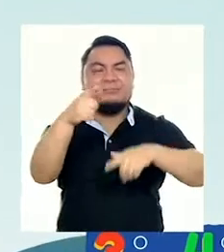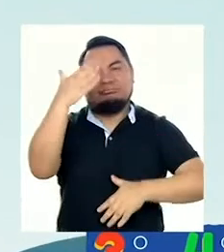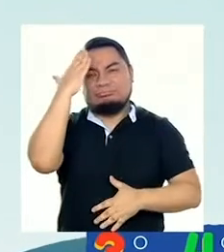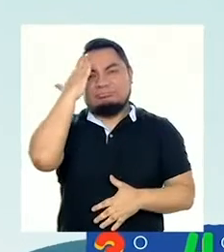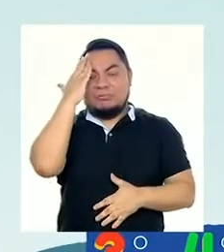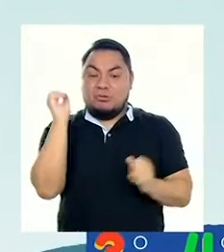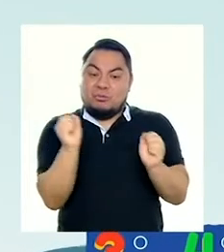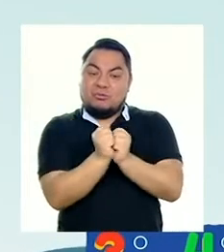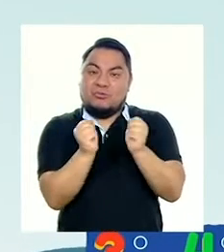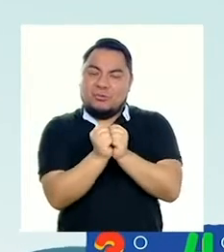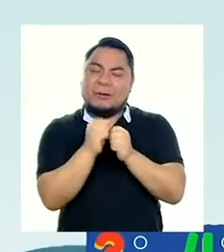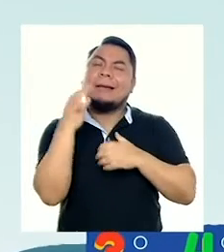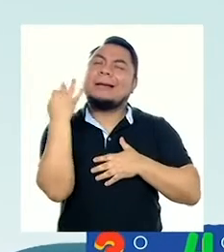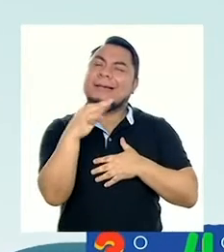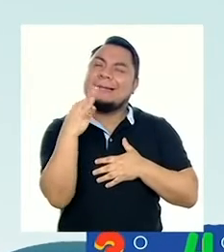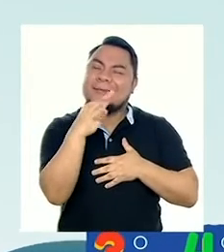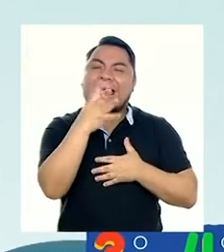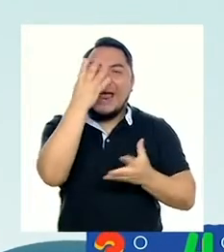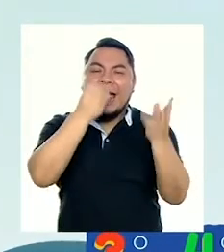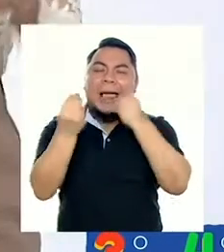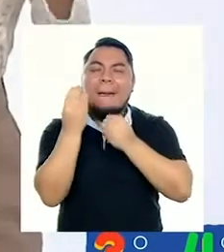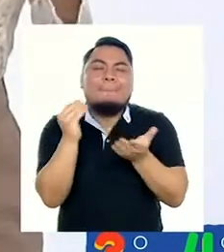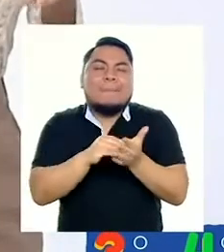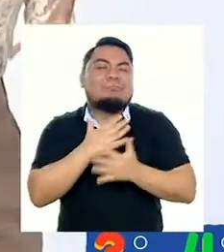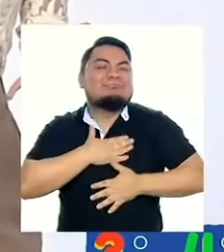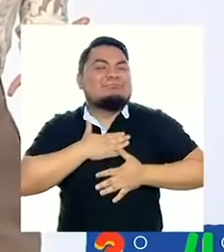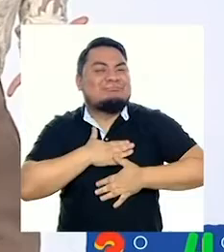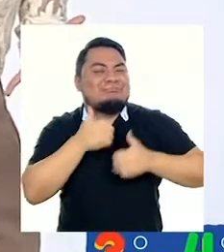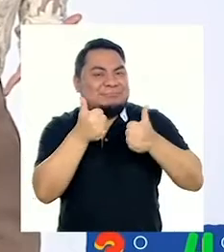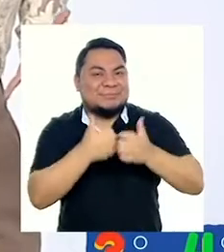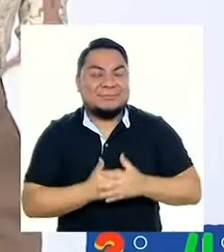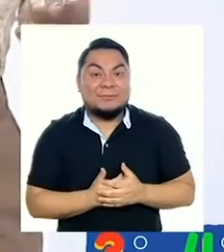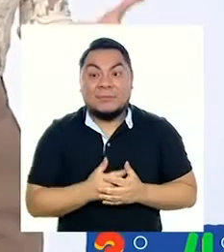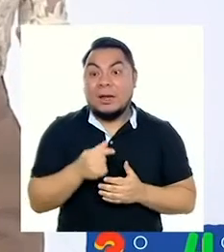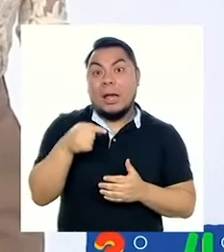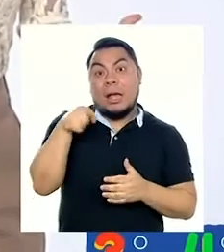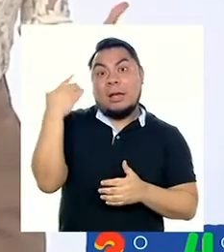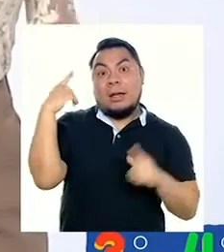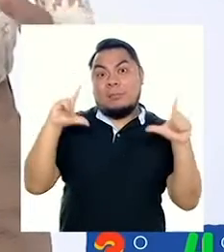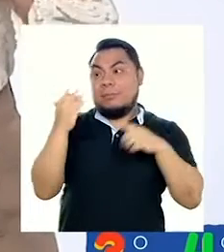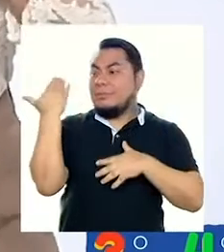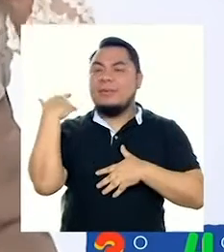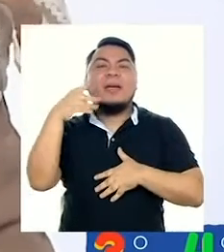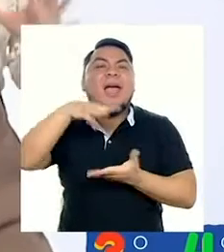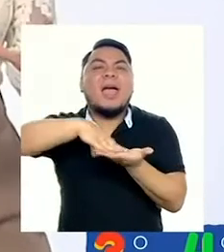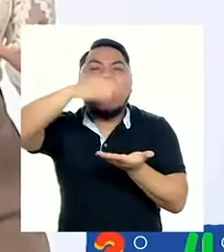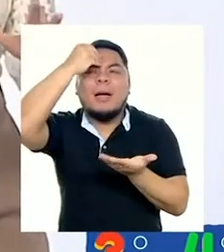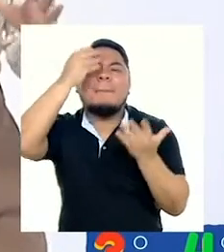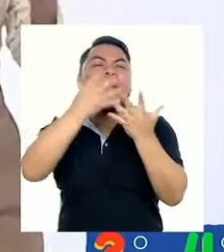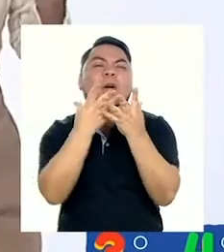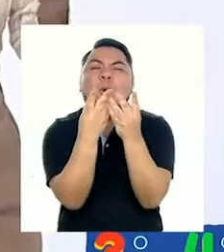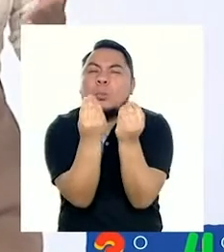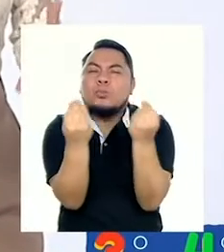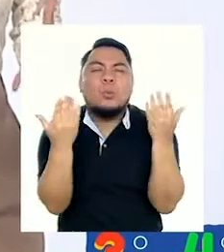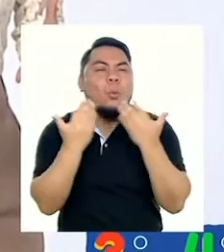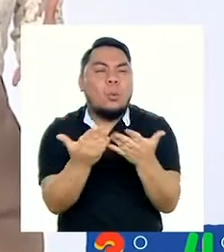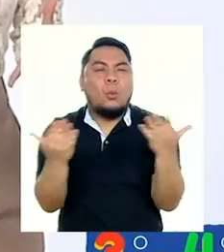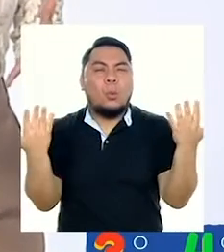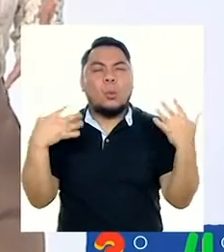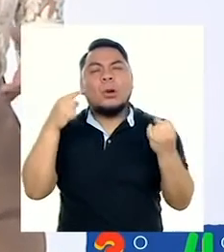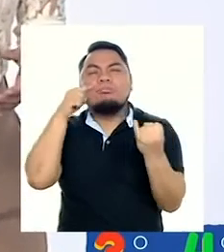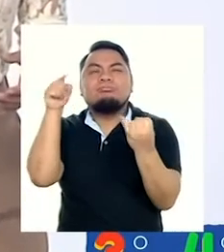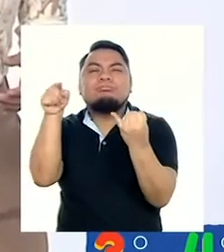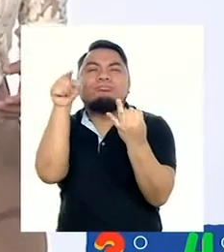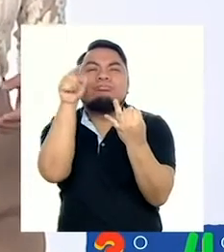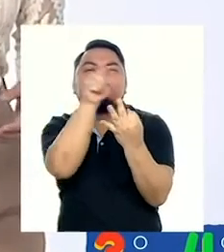que aprender juntos siempre es más divertido. En el programa pasado estuvimos aprendiendo muchísimo sobre los factores